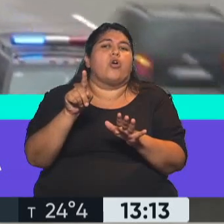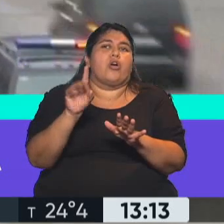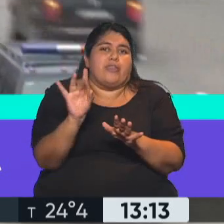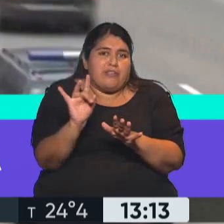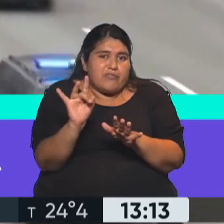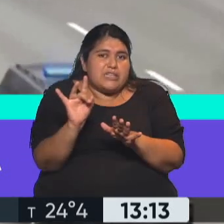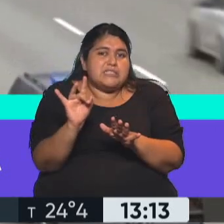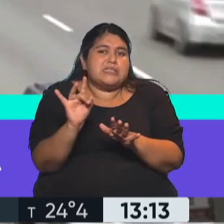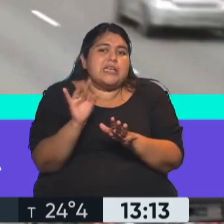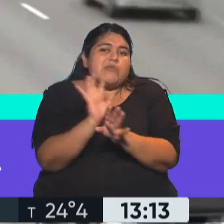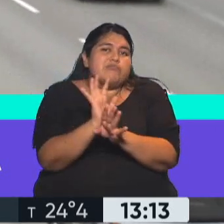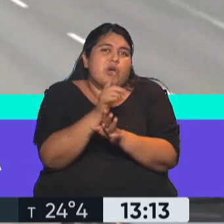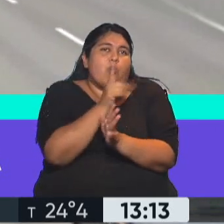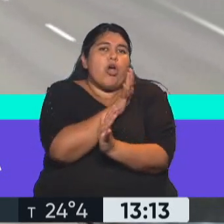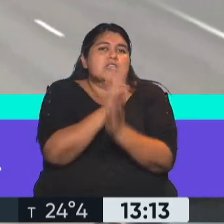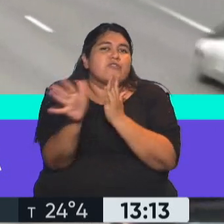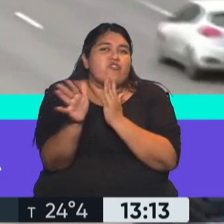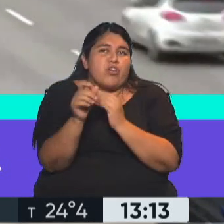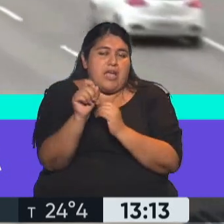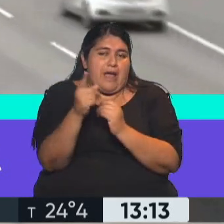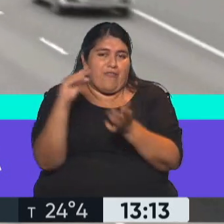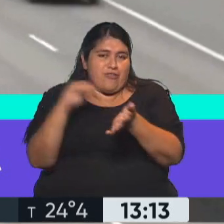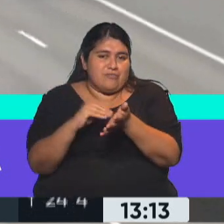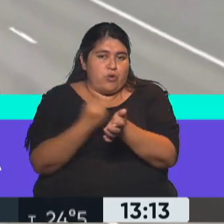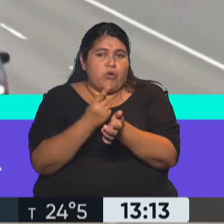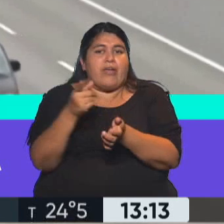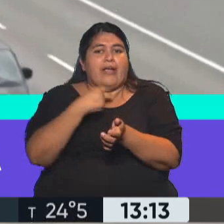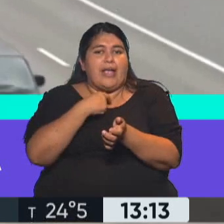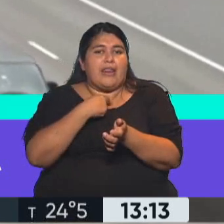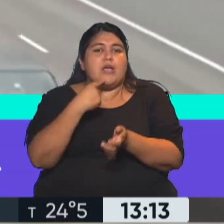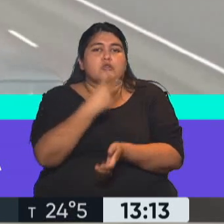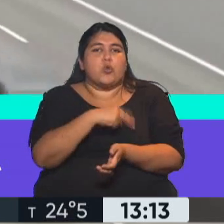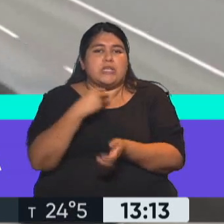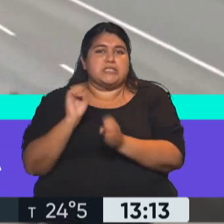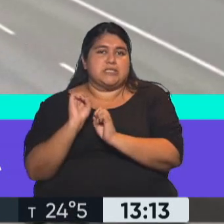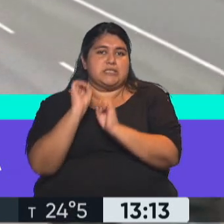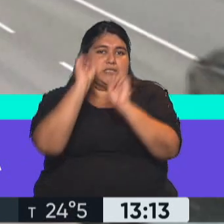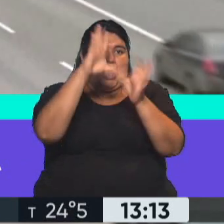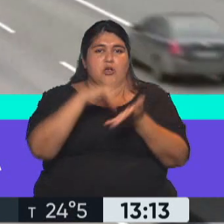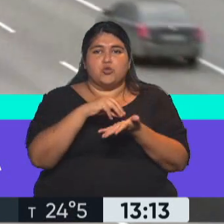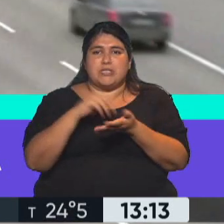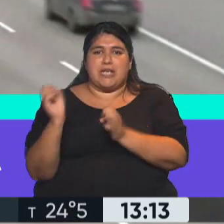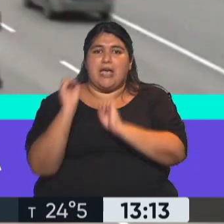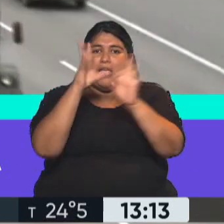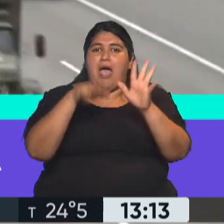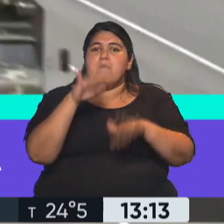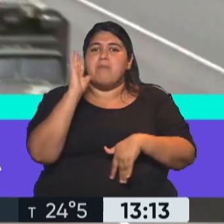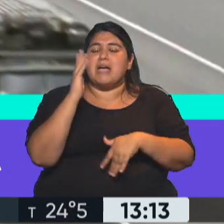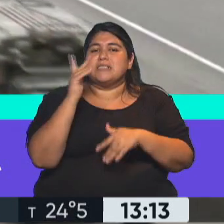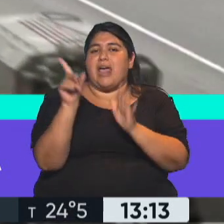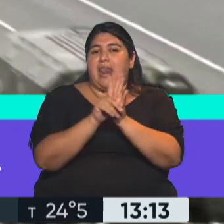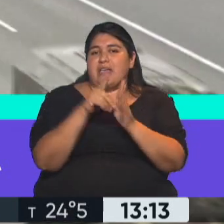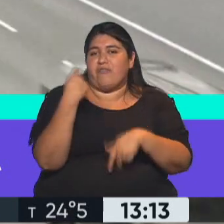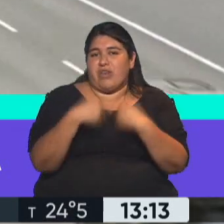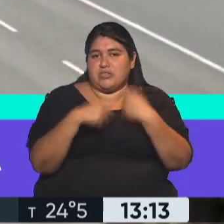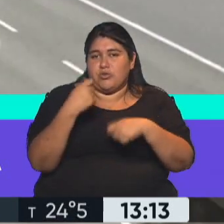estatus de refugiado. Entonces su plan es enviarlos a Suecia, en donde en Suecia las leyes son un poco más flexibles en cuanto a conseguir